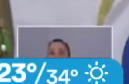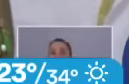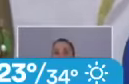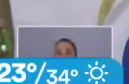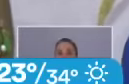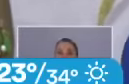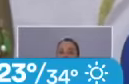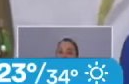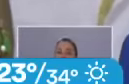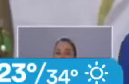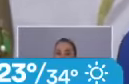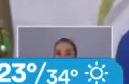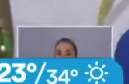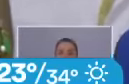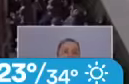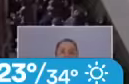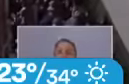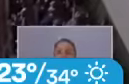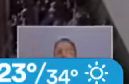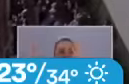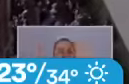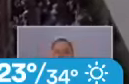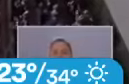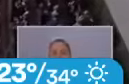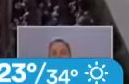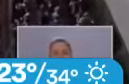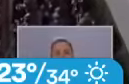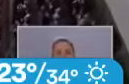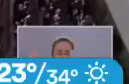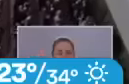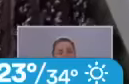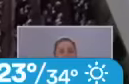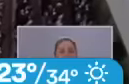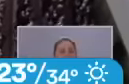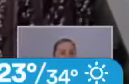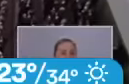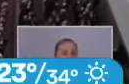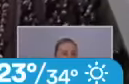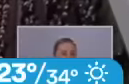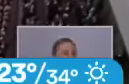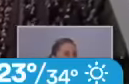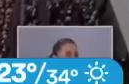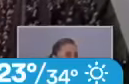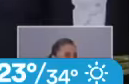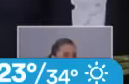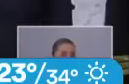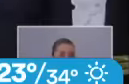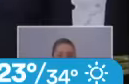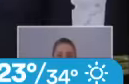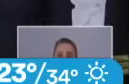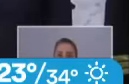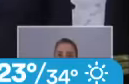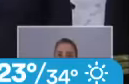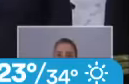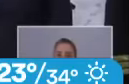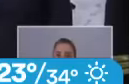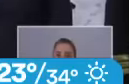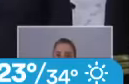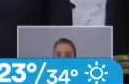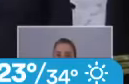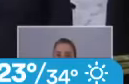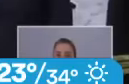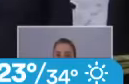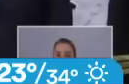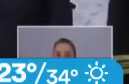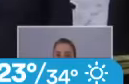espaldarazo, porque se confió en usted precisamente en esos momentos cuando además los ojos